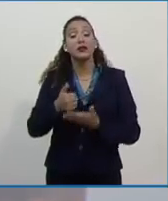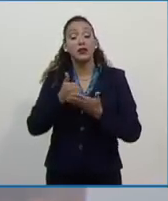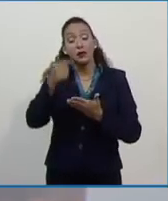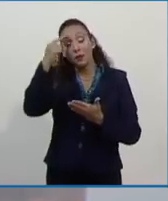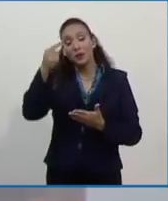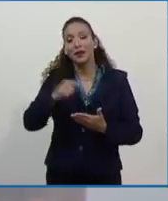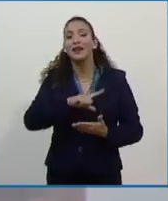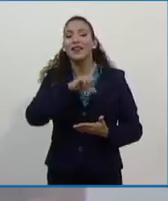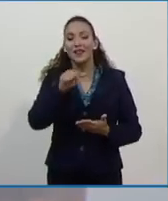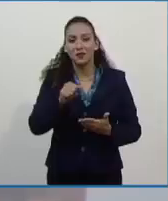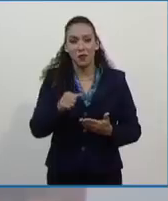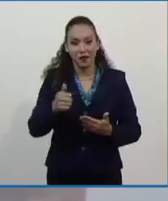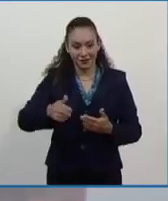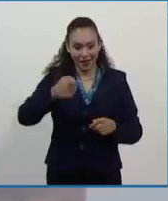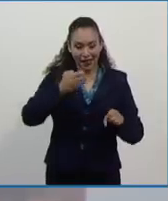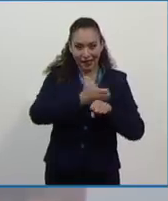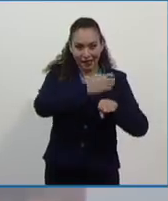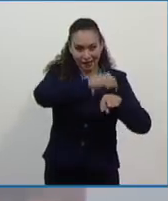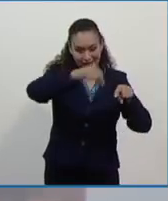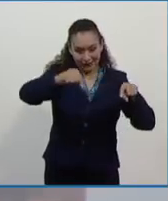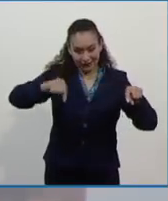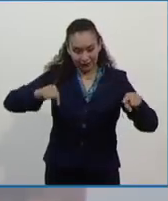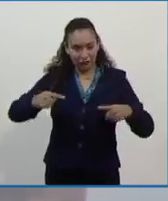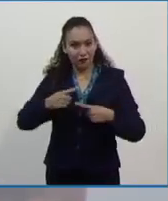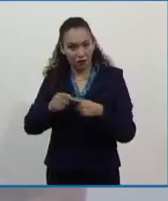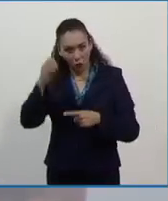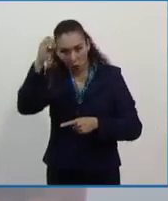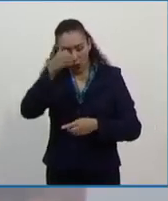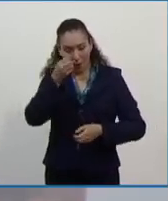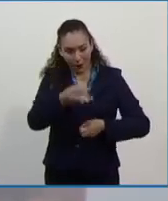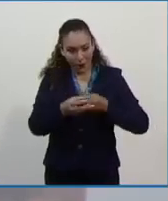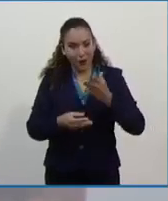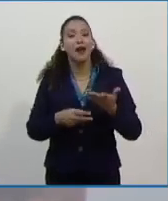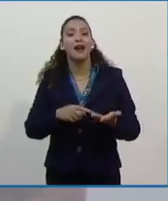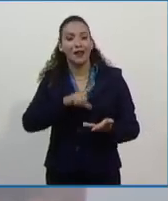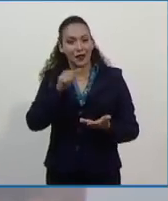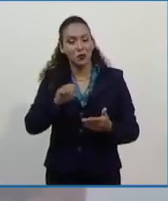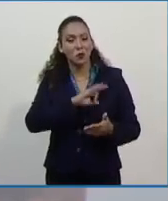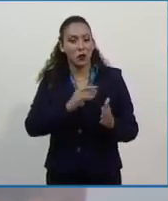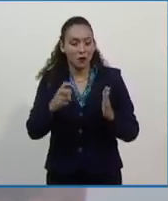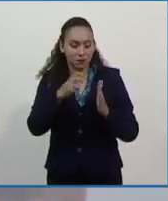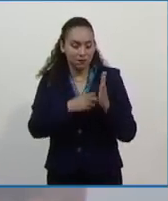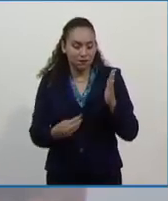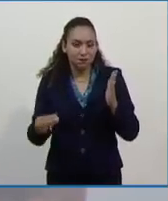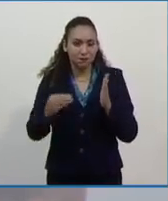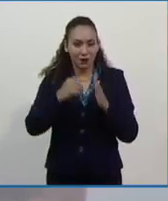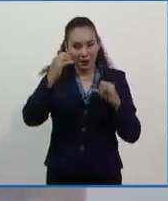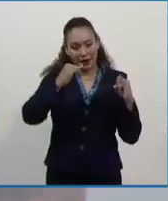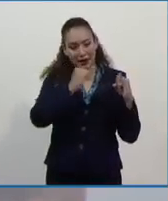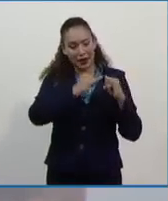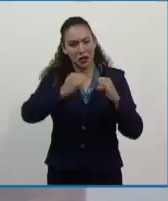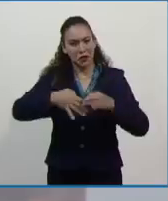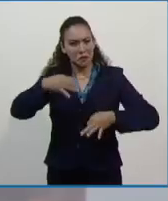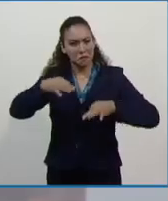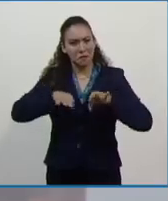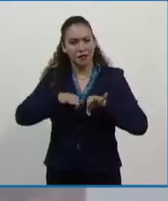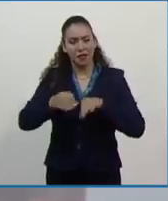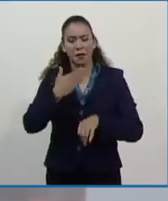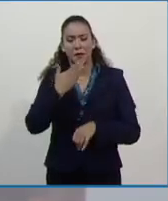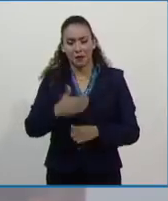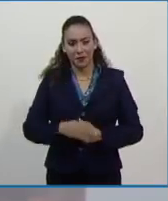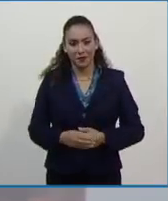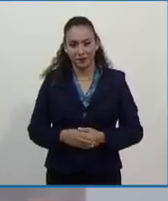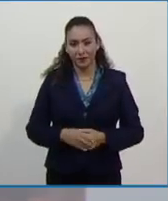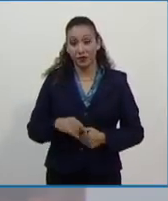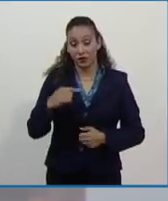administración de justicia y en una mayor legitimidad institucional. A lo largo de mi actuar